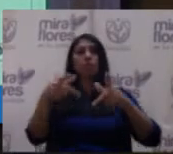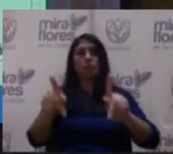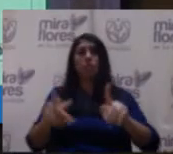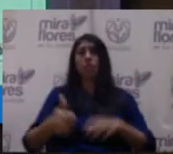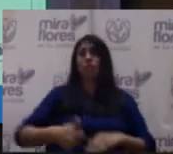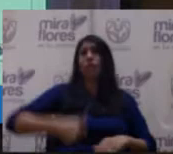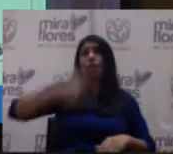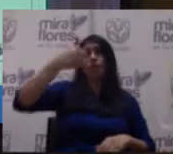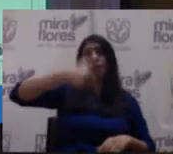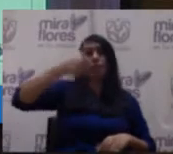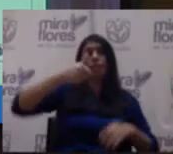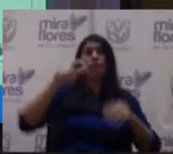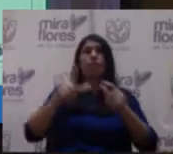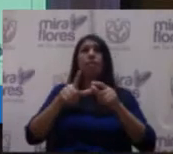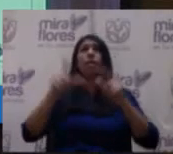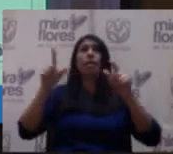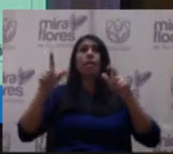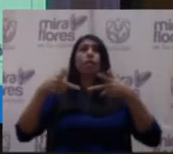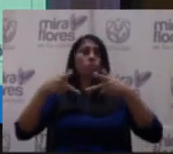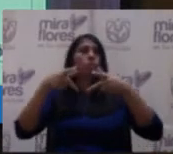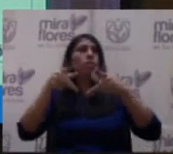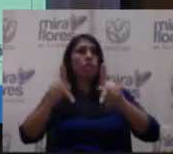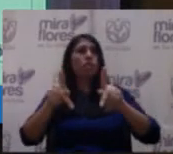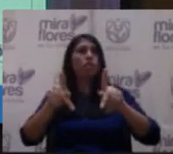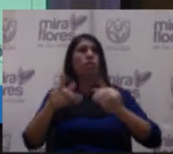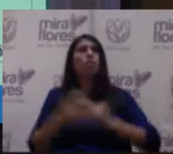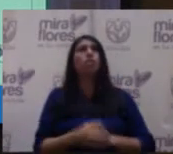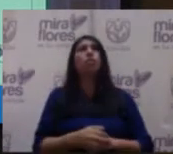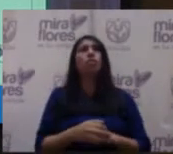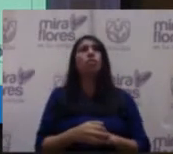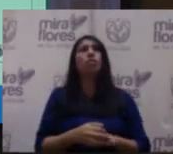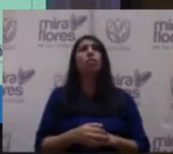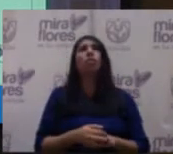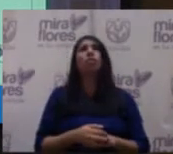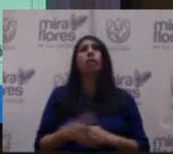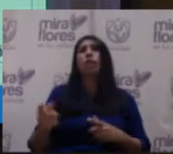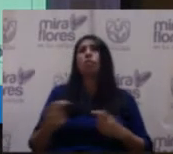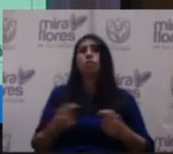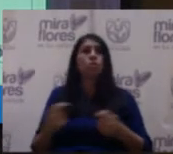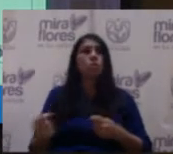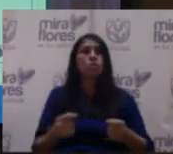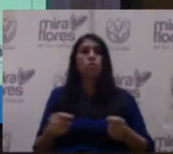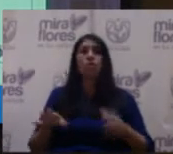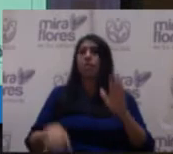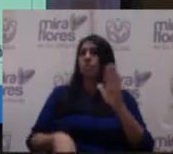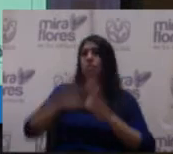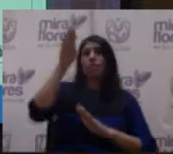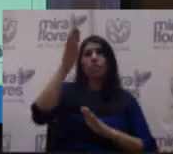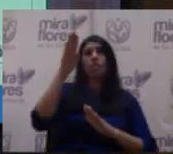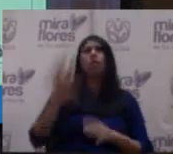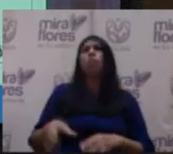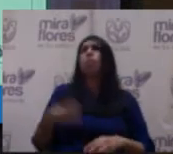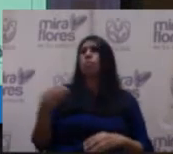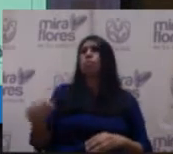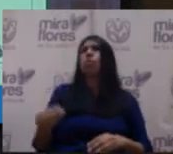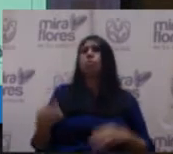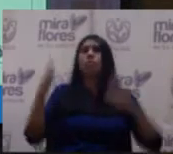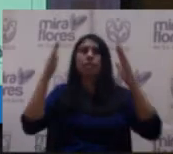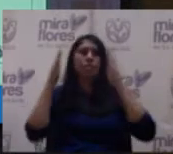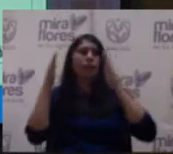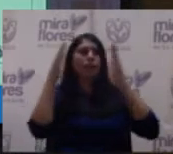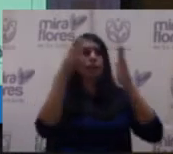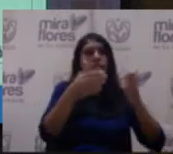de licencias de autorización y control, tenemos el mayor volumen, puesto que concentra los procedimientos